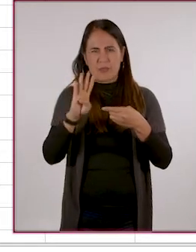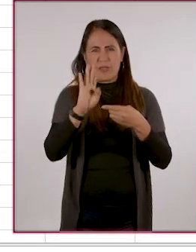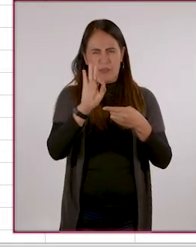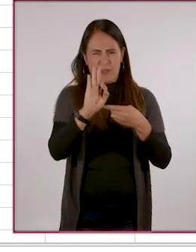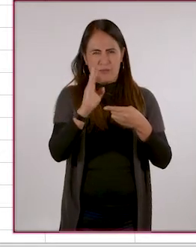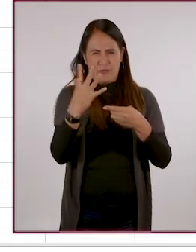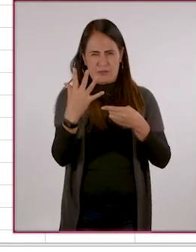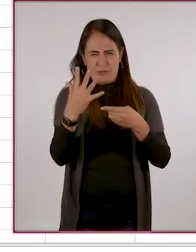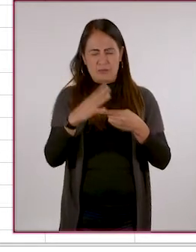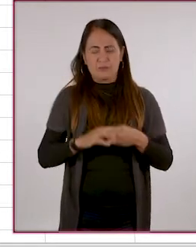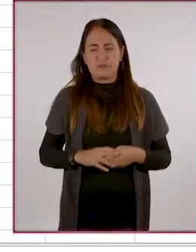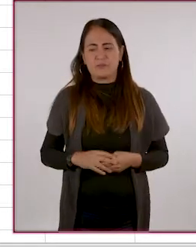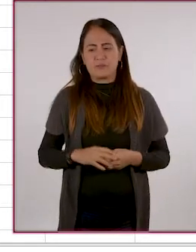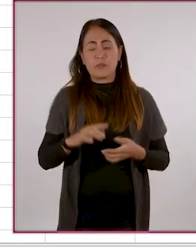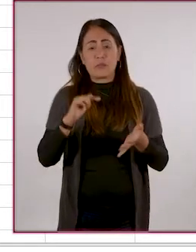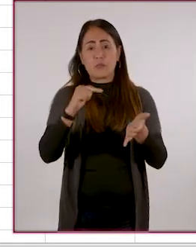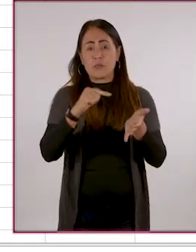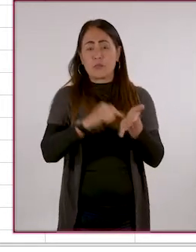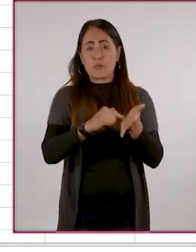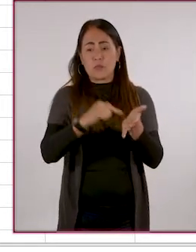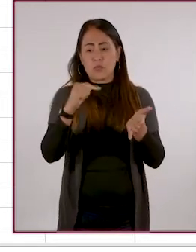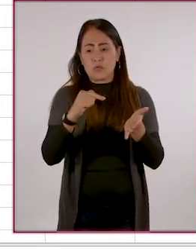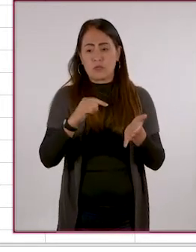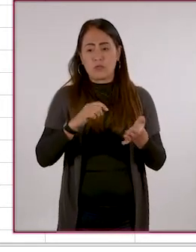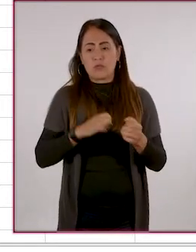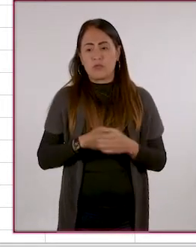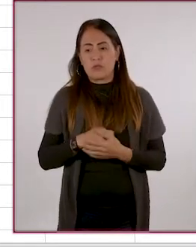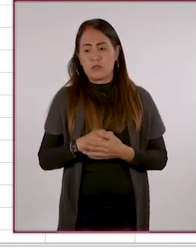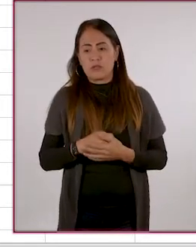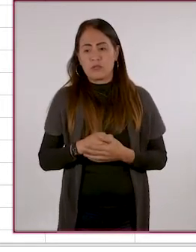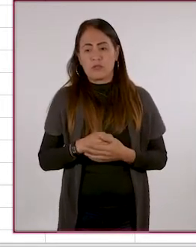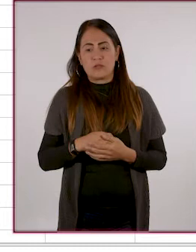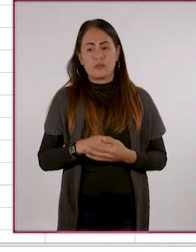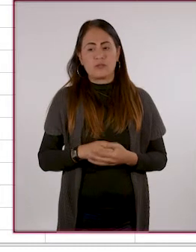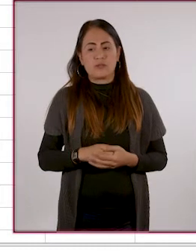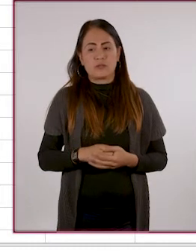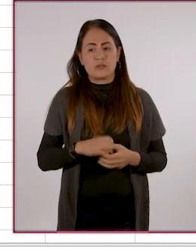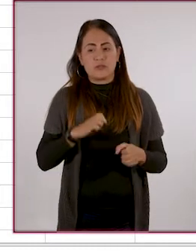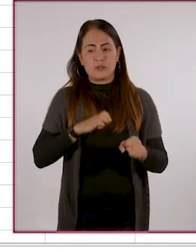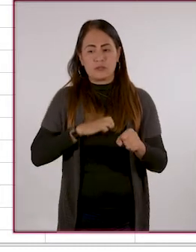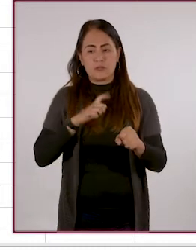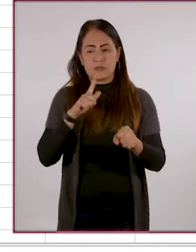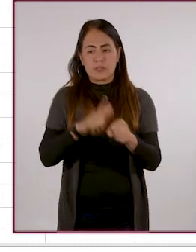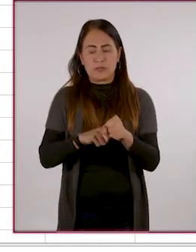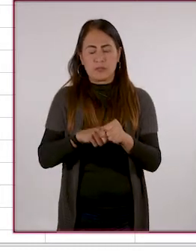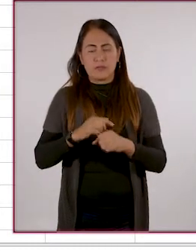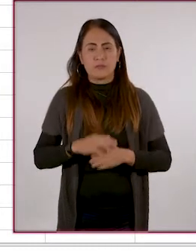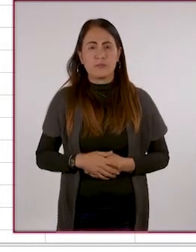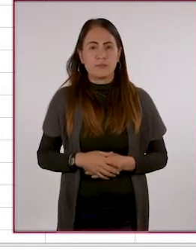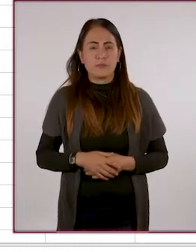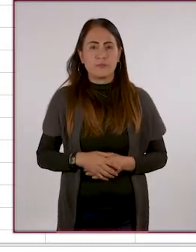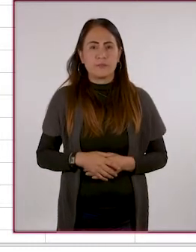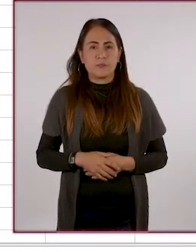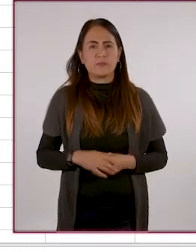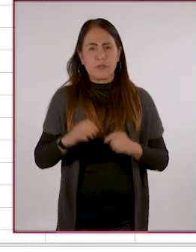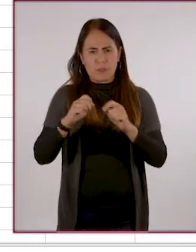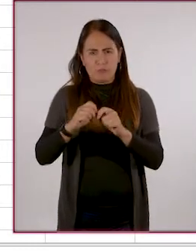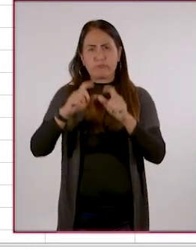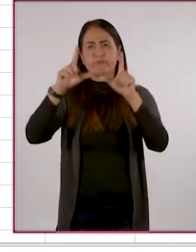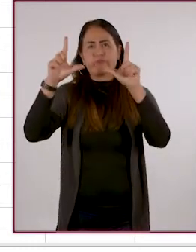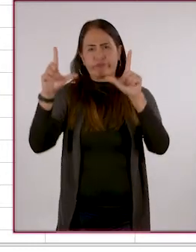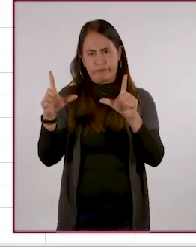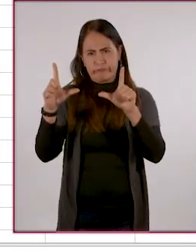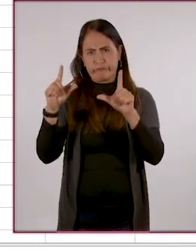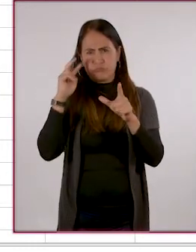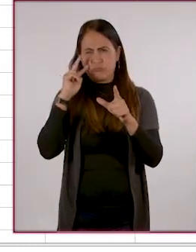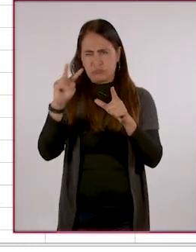abre con la tecla F5 y ahí hay un botón que dice especial, ¿no? Yo le doy un clic, me va a desplegar